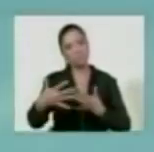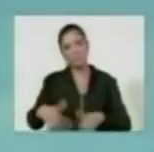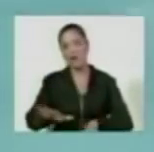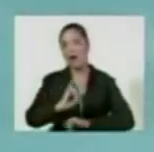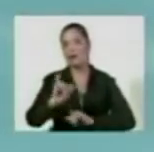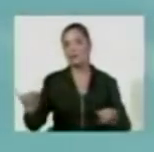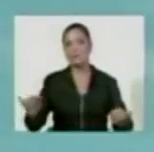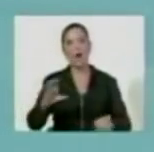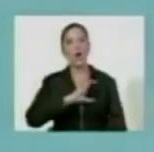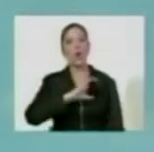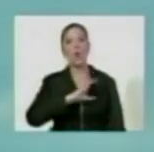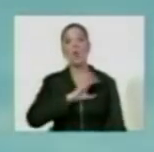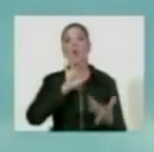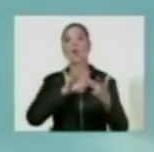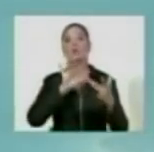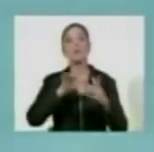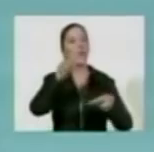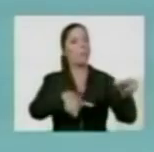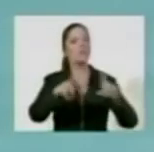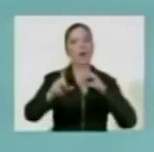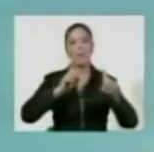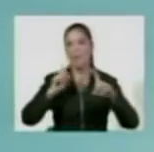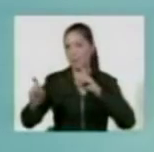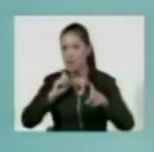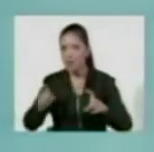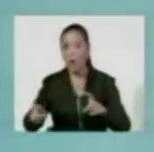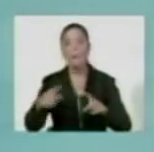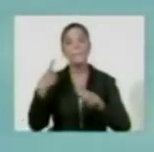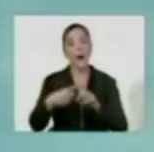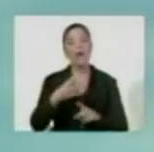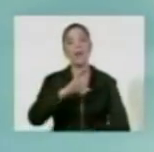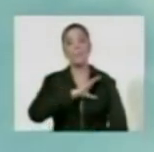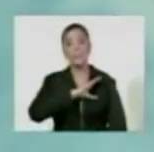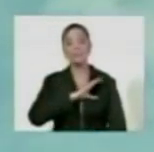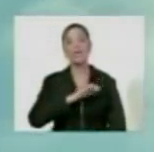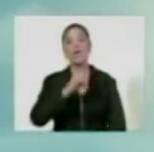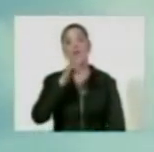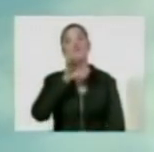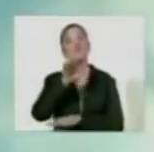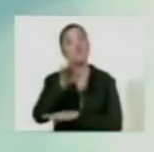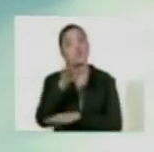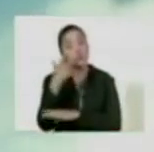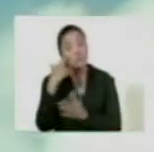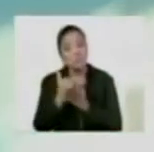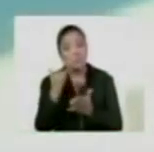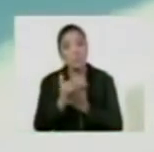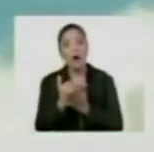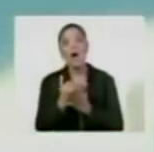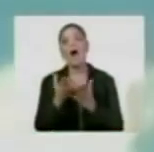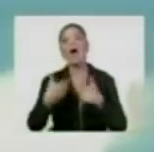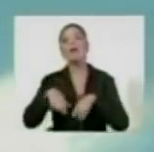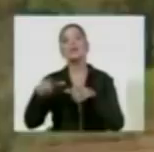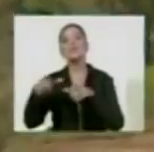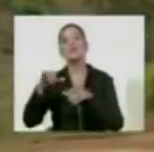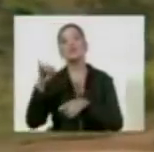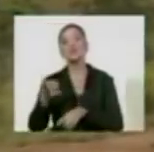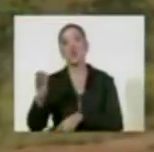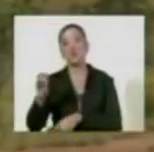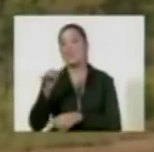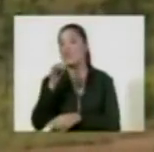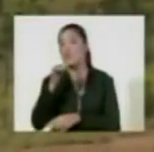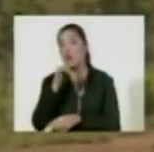en contacto con el enemigo, y la milicia informará sobre futuras operaciones al comando de la SODI. De